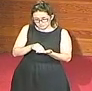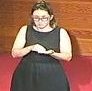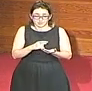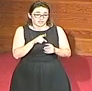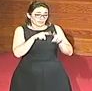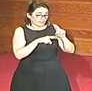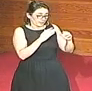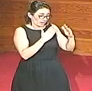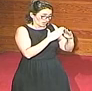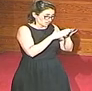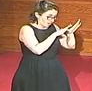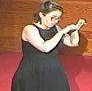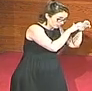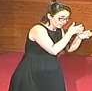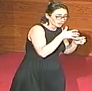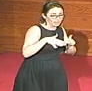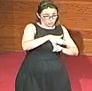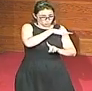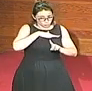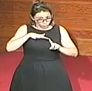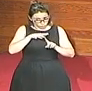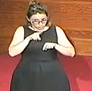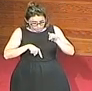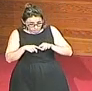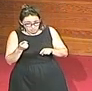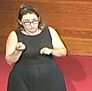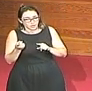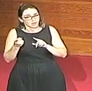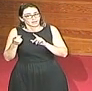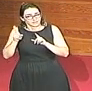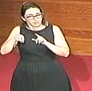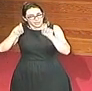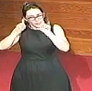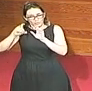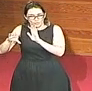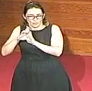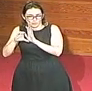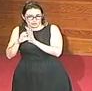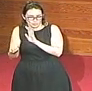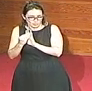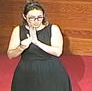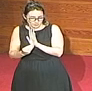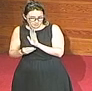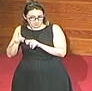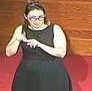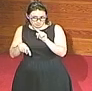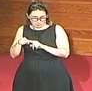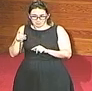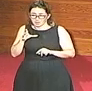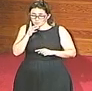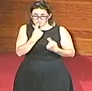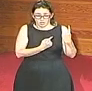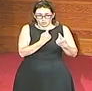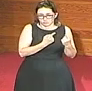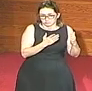entorno y con un currículum que pueda suplir pues, los que no tienen esa facilidad, no tienen esa casa o no tienen esos